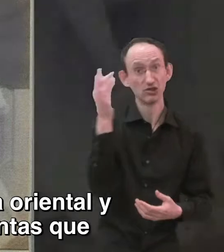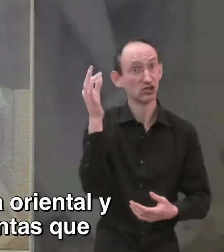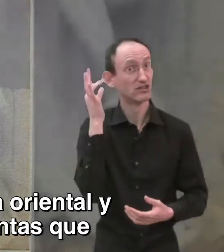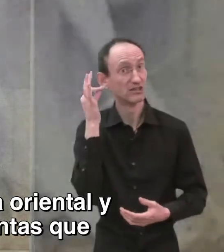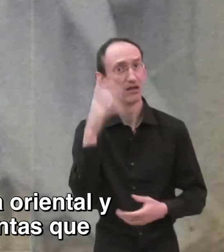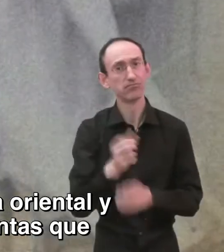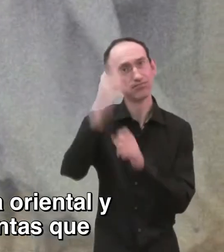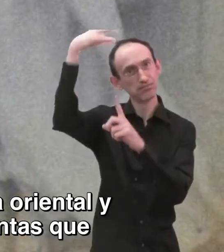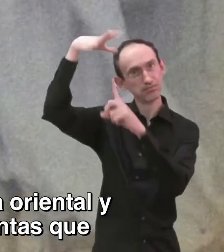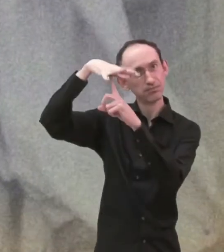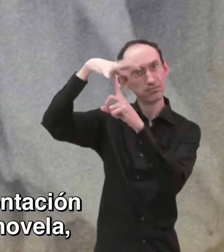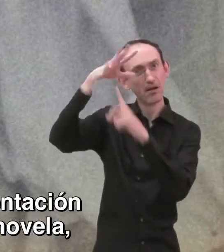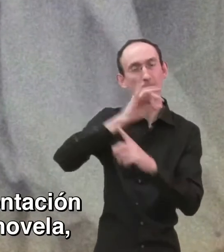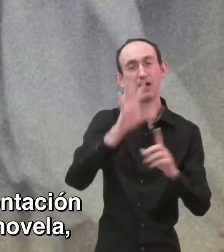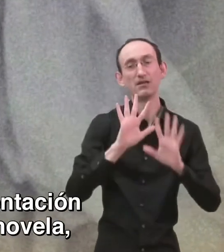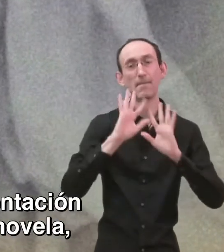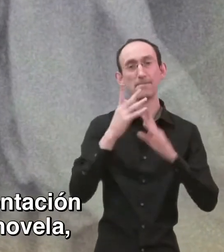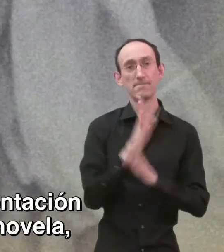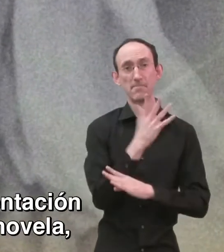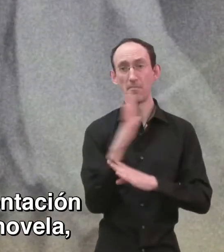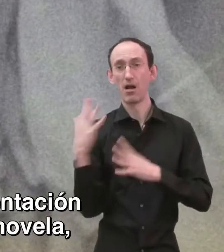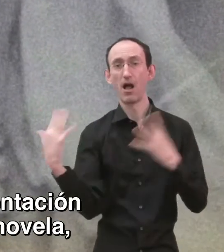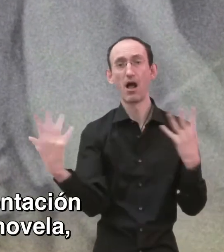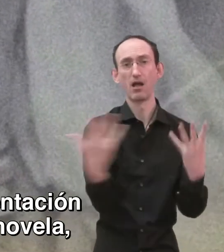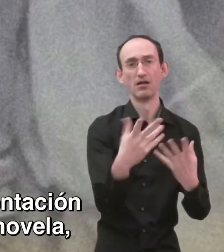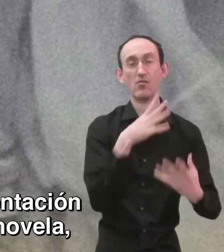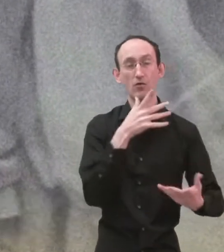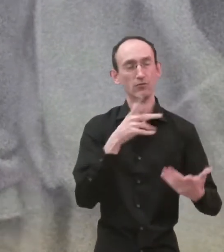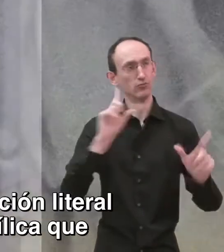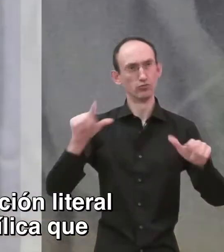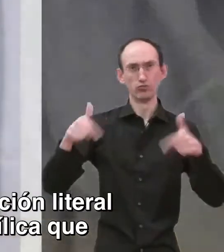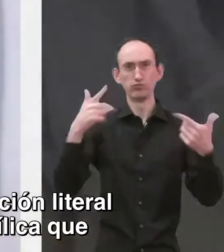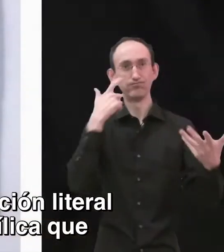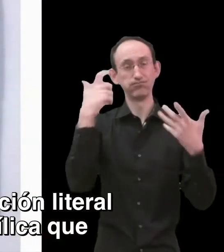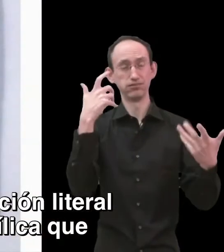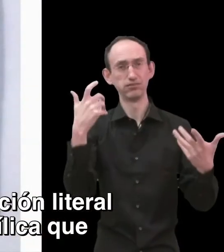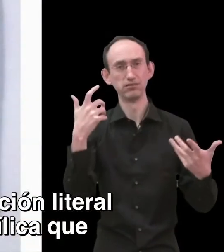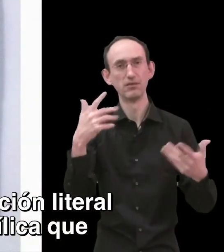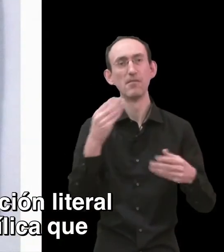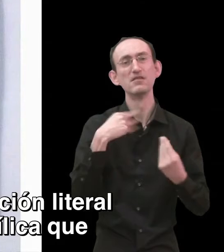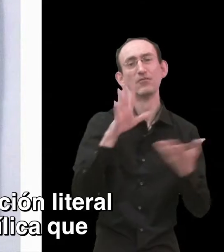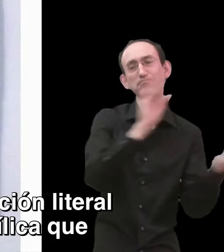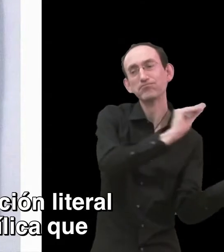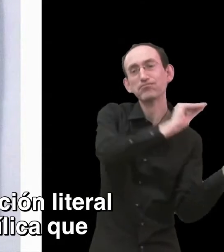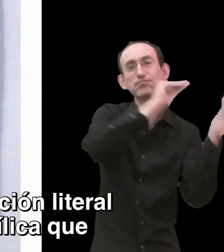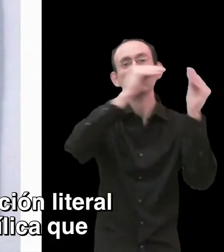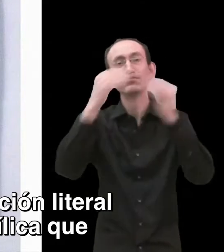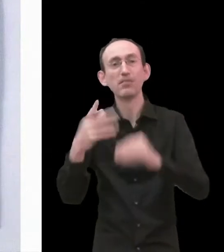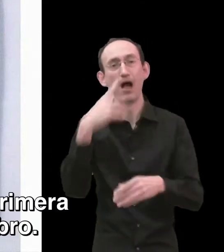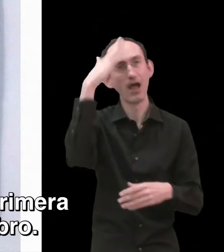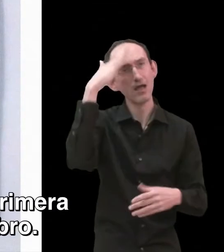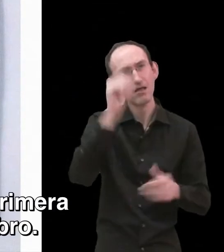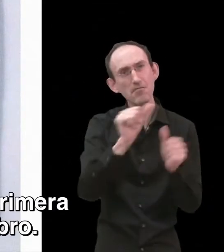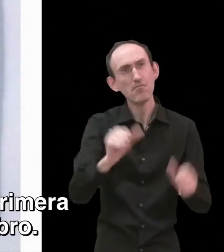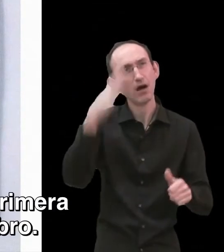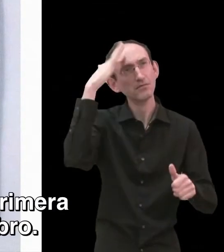oriental y un lecho de plantas que evoca la ambientación exótica de la novela, casi en una traslación literal de la imagen idílica